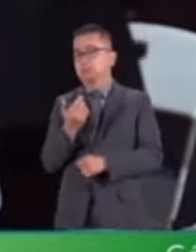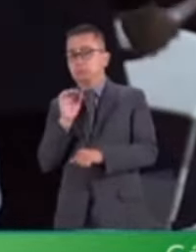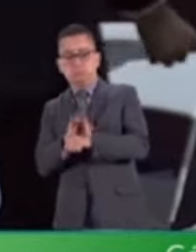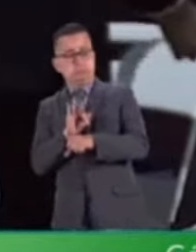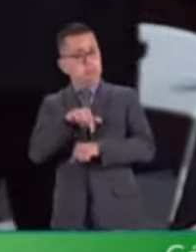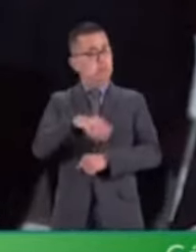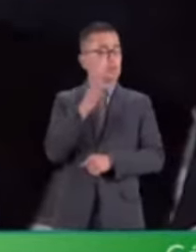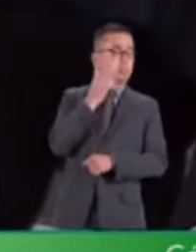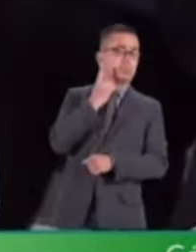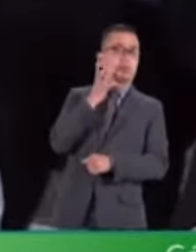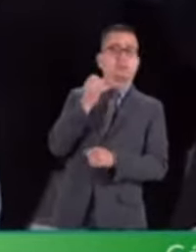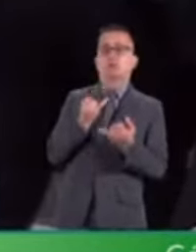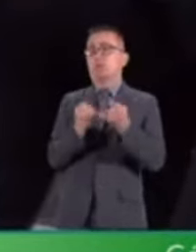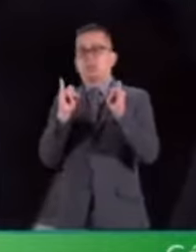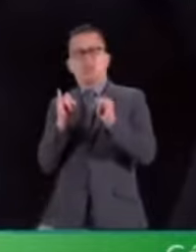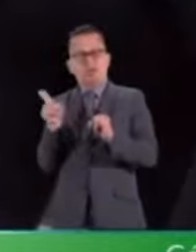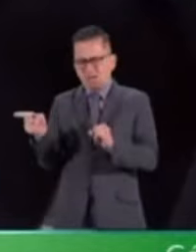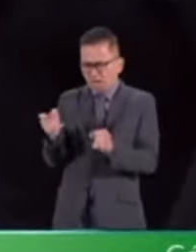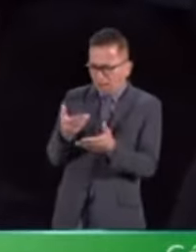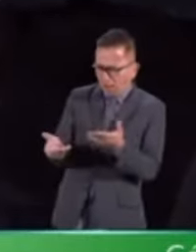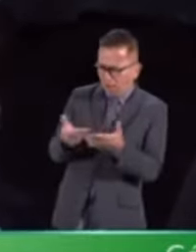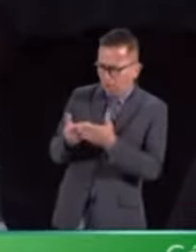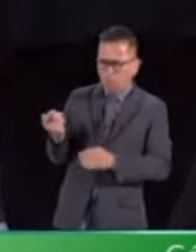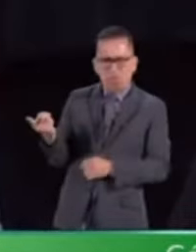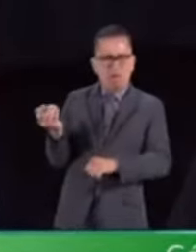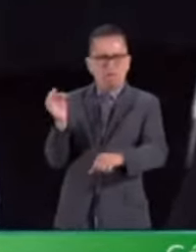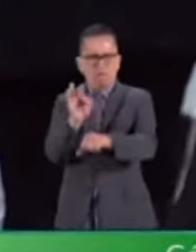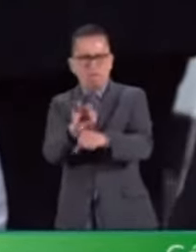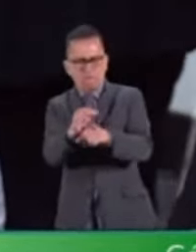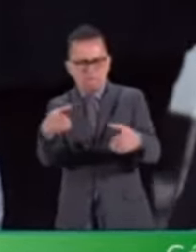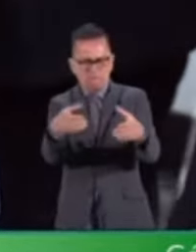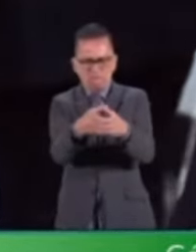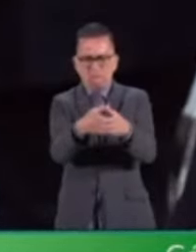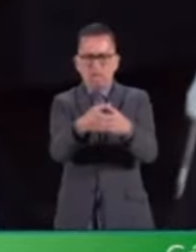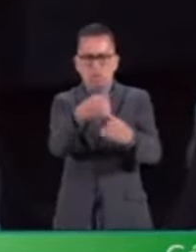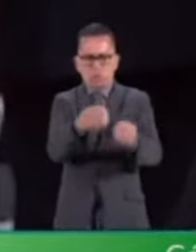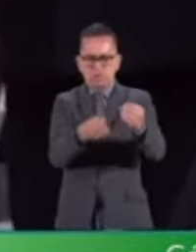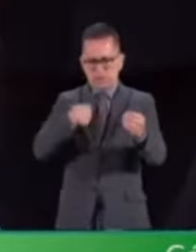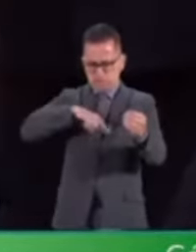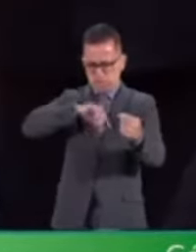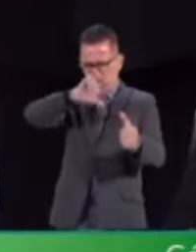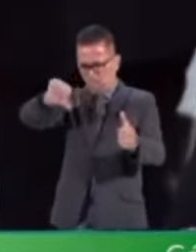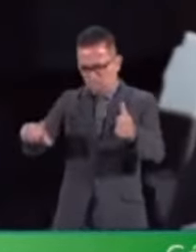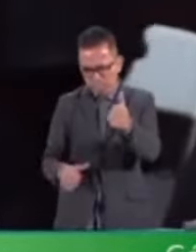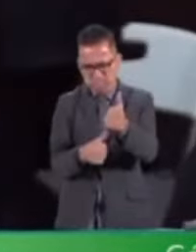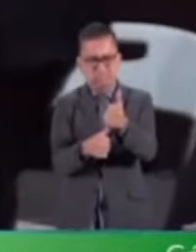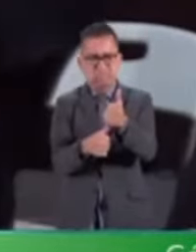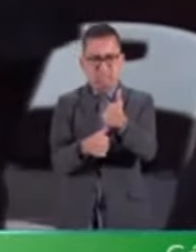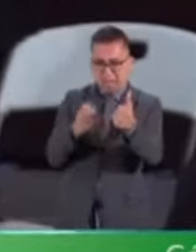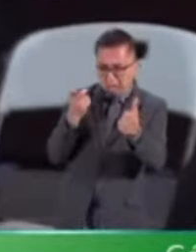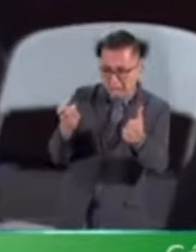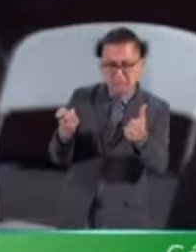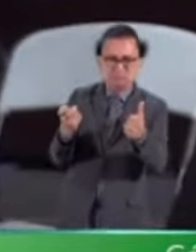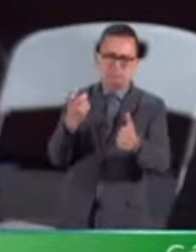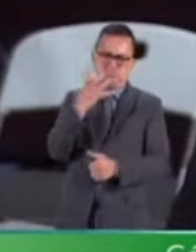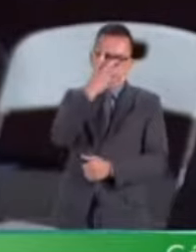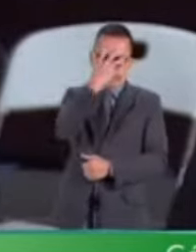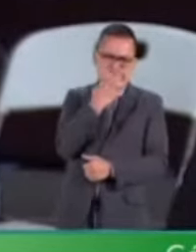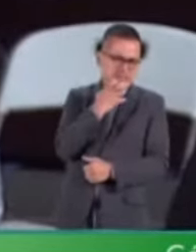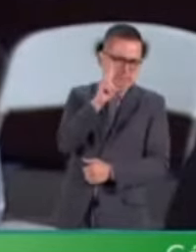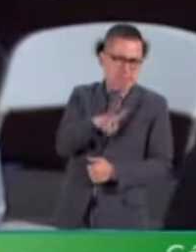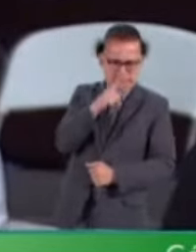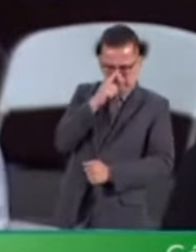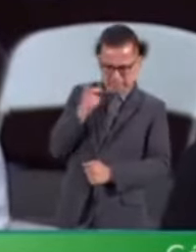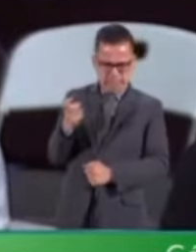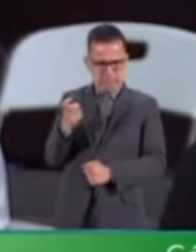legislativo defiendan la subordinación del constituyente permanente a